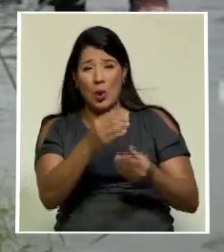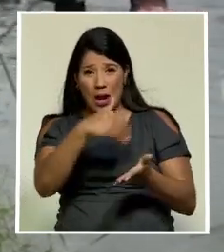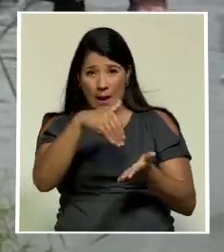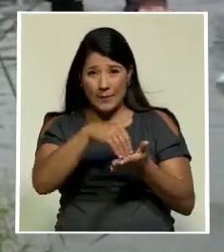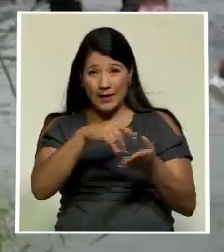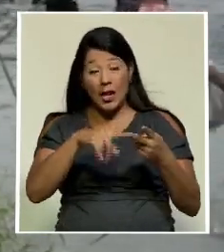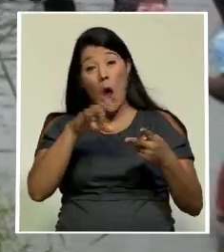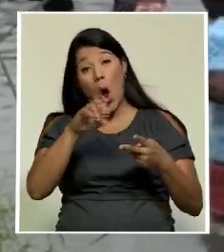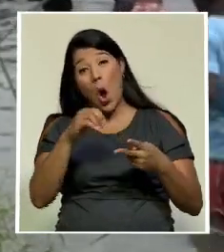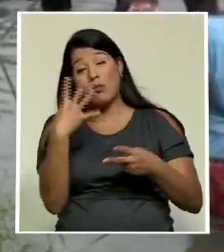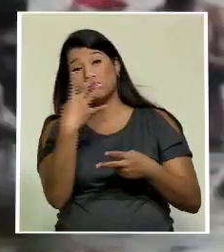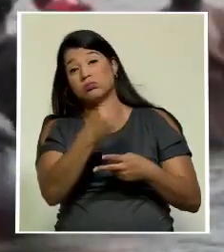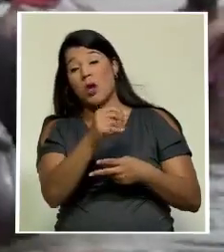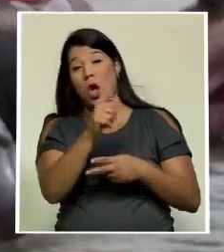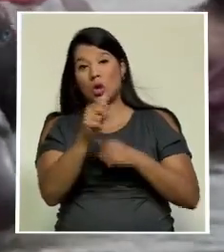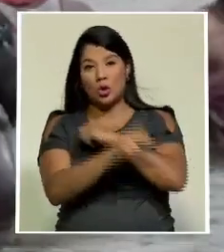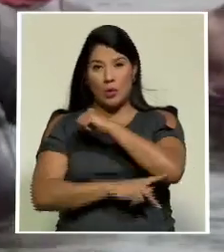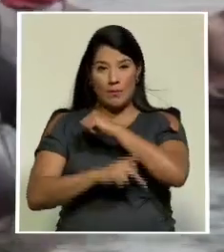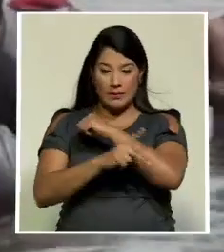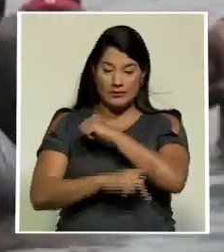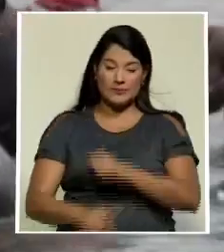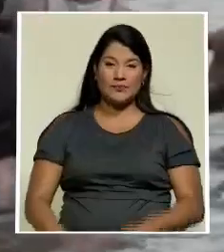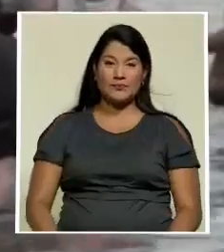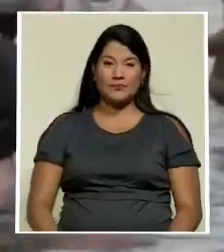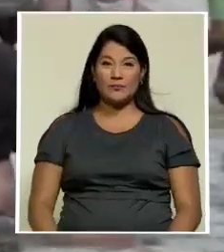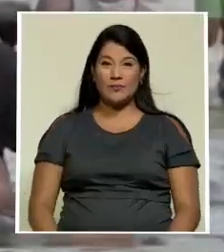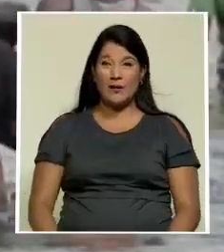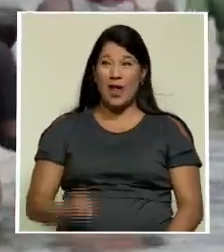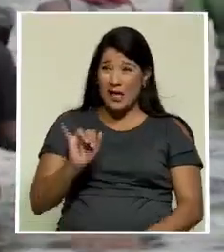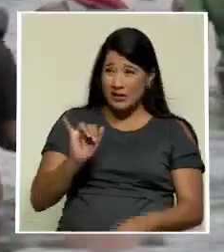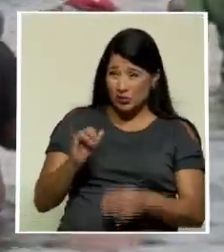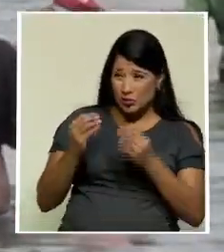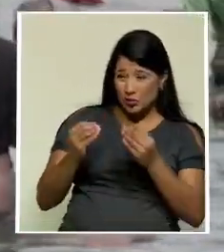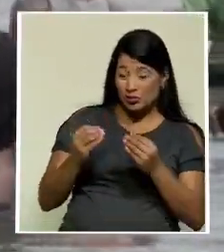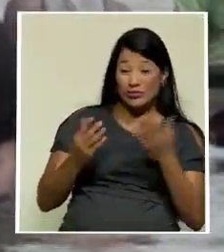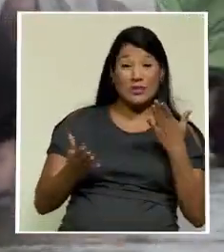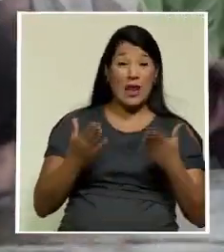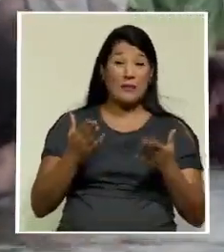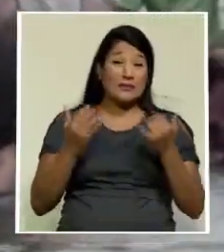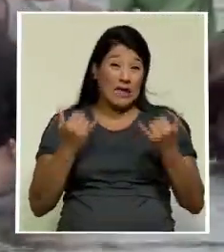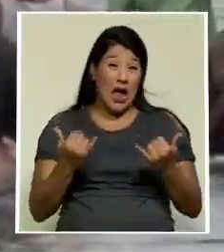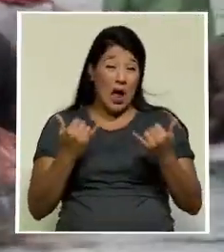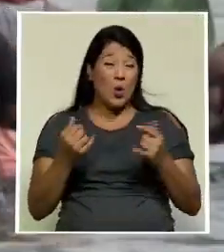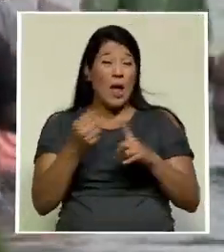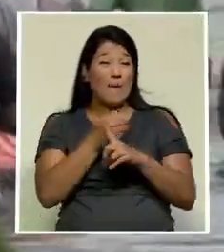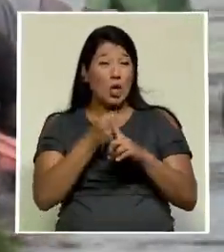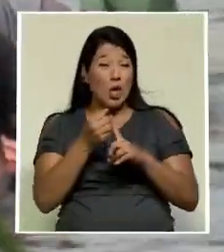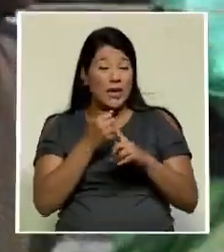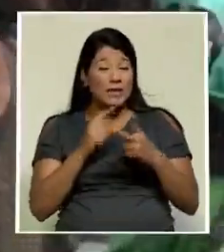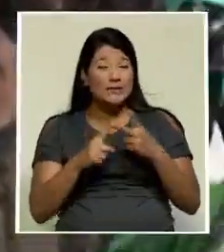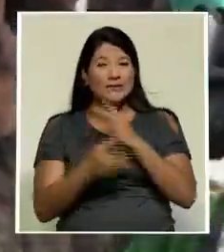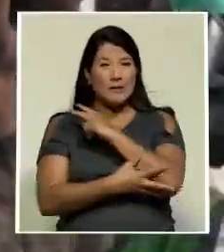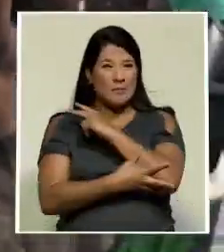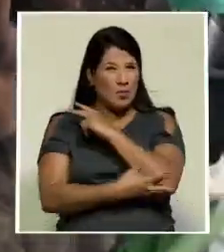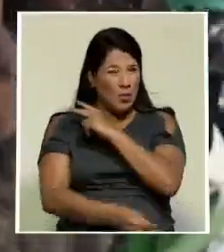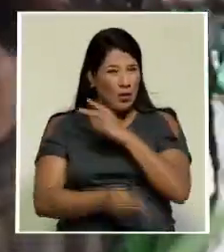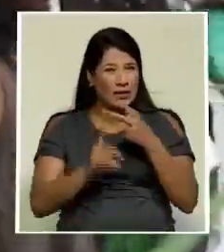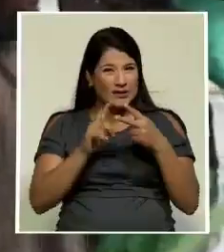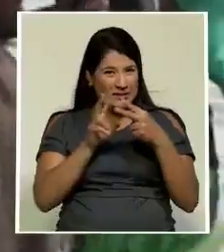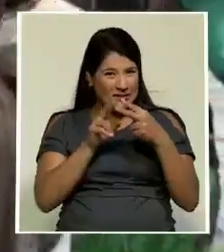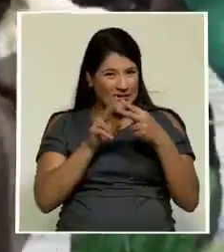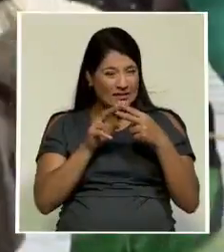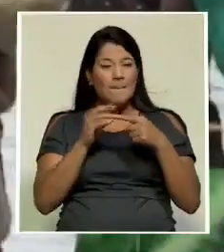migración internacional, que es la más frecuente. Tal vez en la actualidad, digamos, la violencia, la pobreza en general, sean las